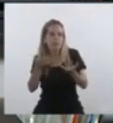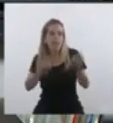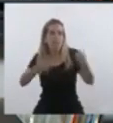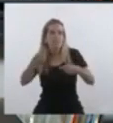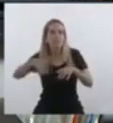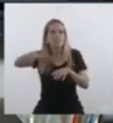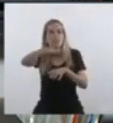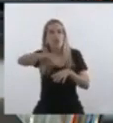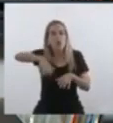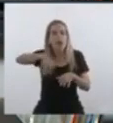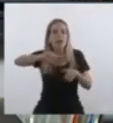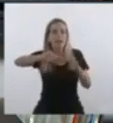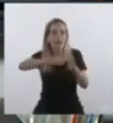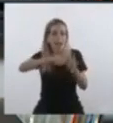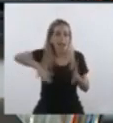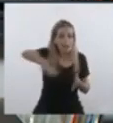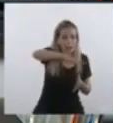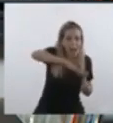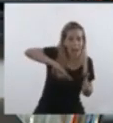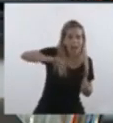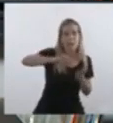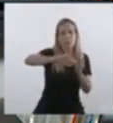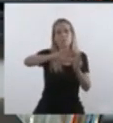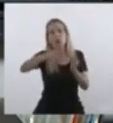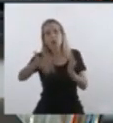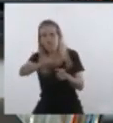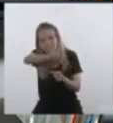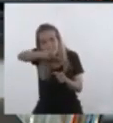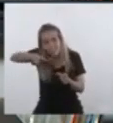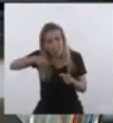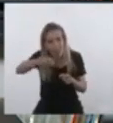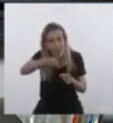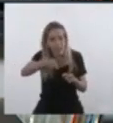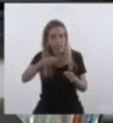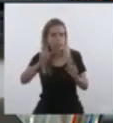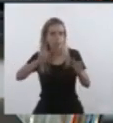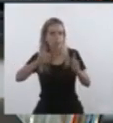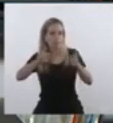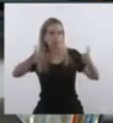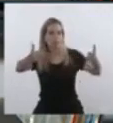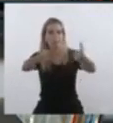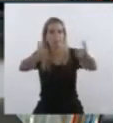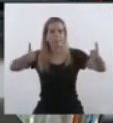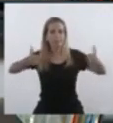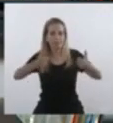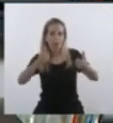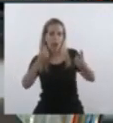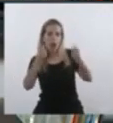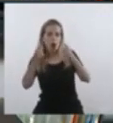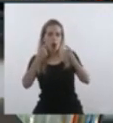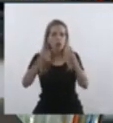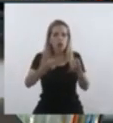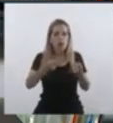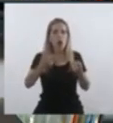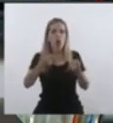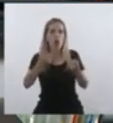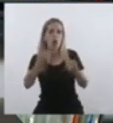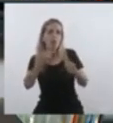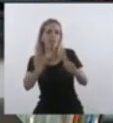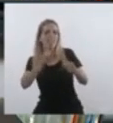de Buenos Aires y del Gran Buenos Aires, ayudando a prestar asistencia sanitaria con el control de